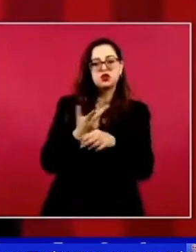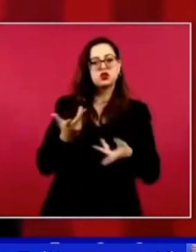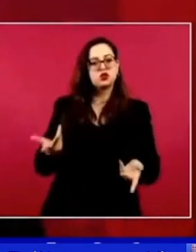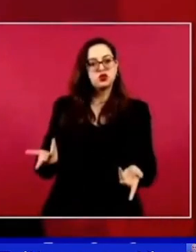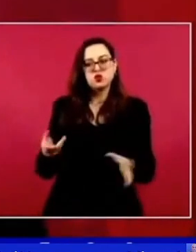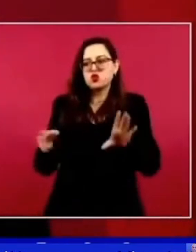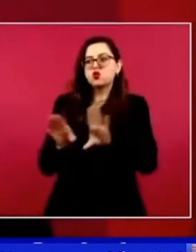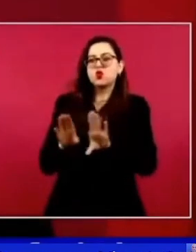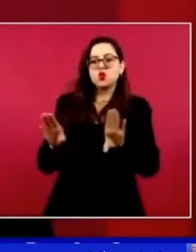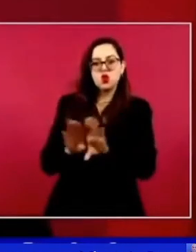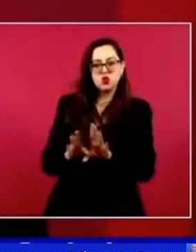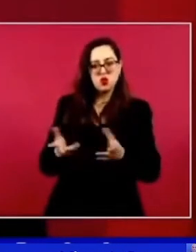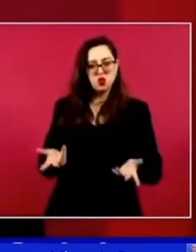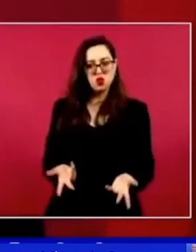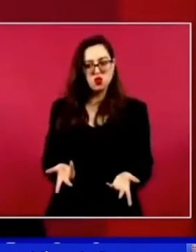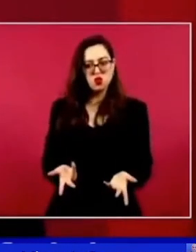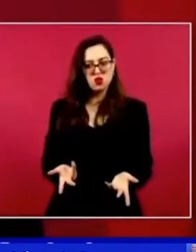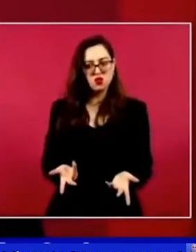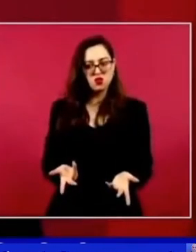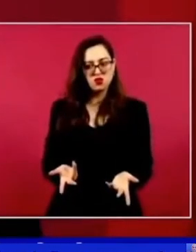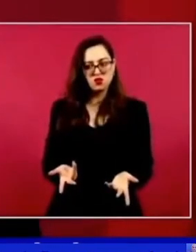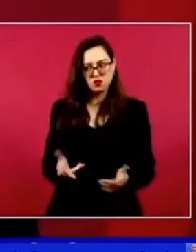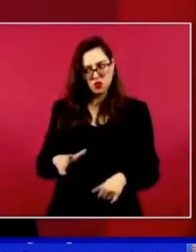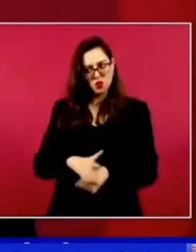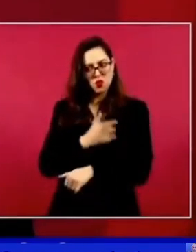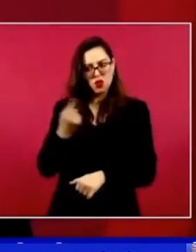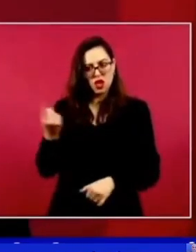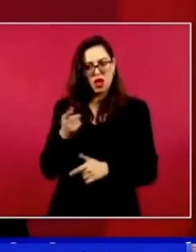las hipótesis.